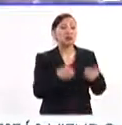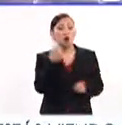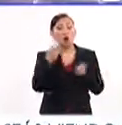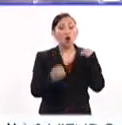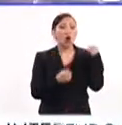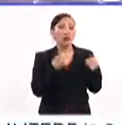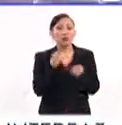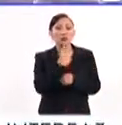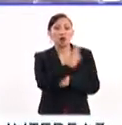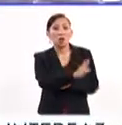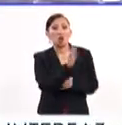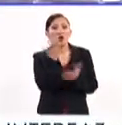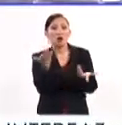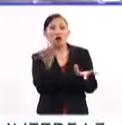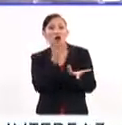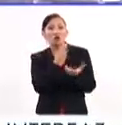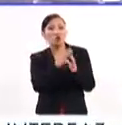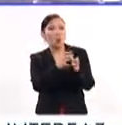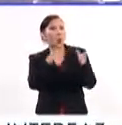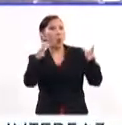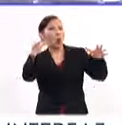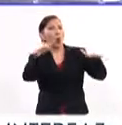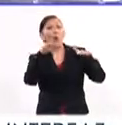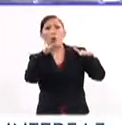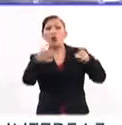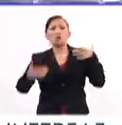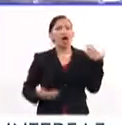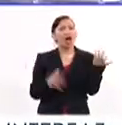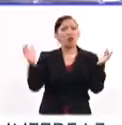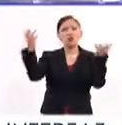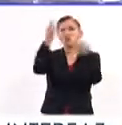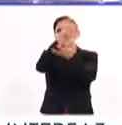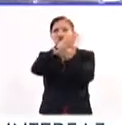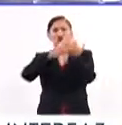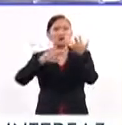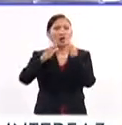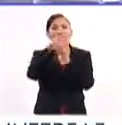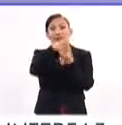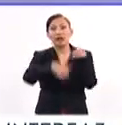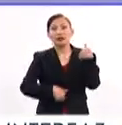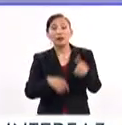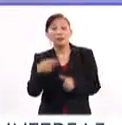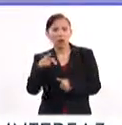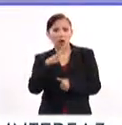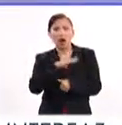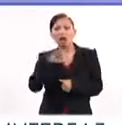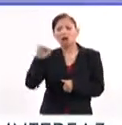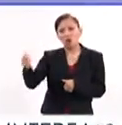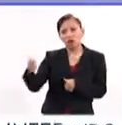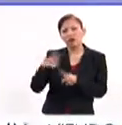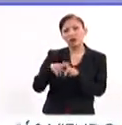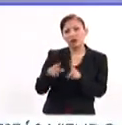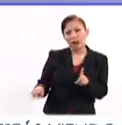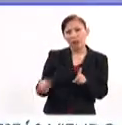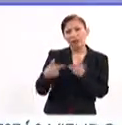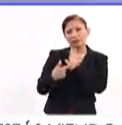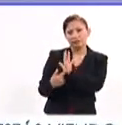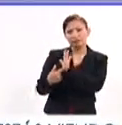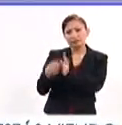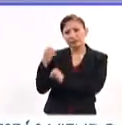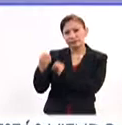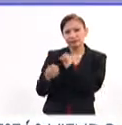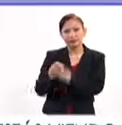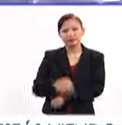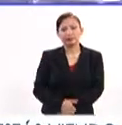obras tipo Broadway o estas grandes puestas en escena son el teatro. Sin embargo, existen muchas diferentes puestas en